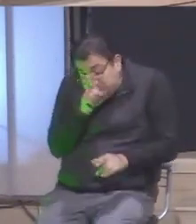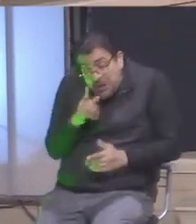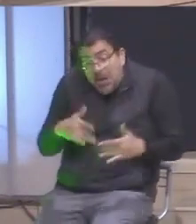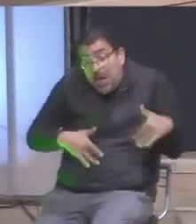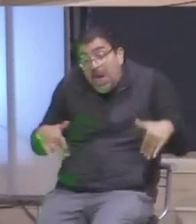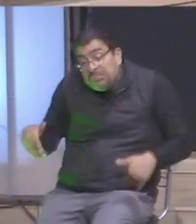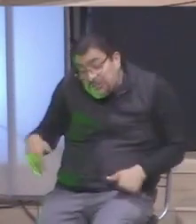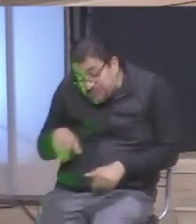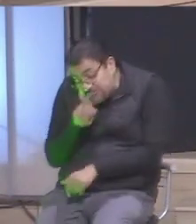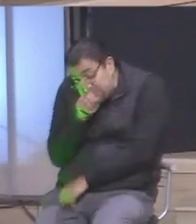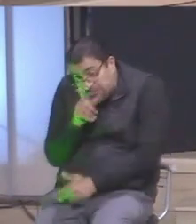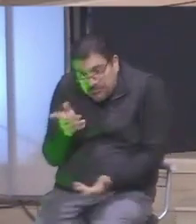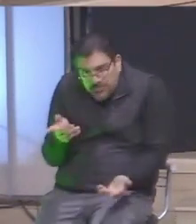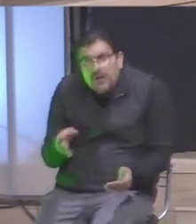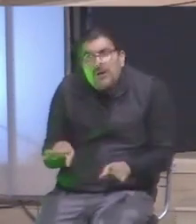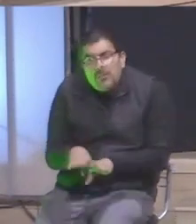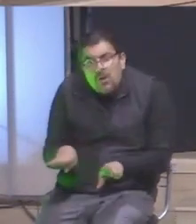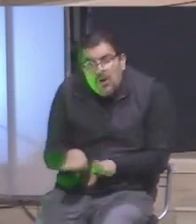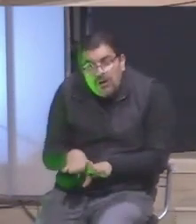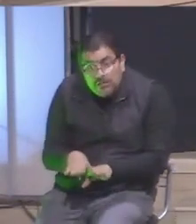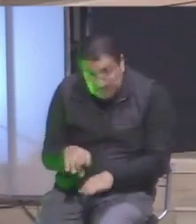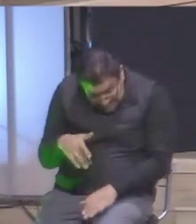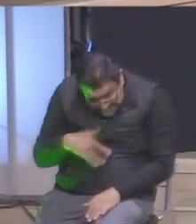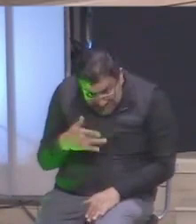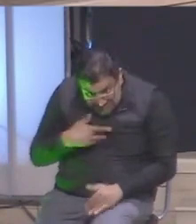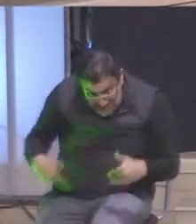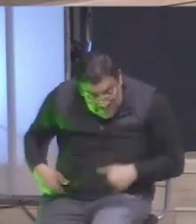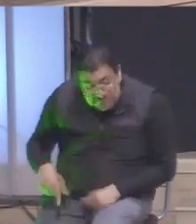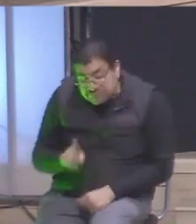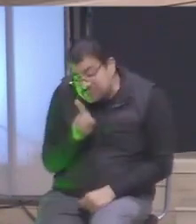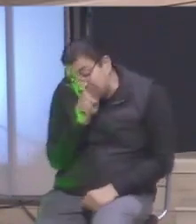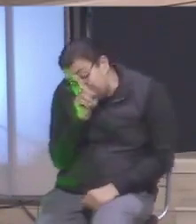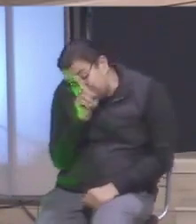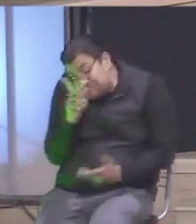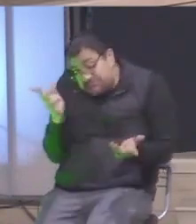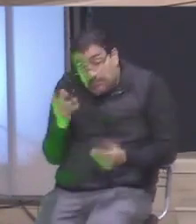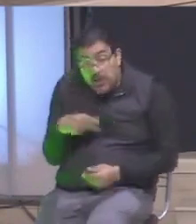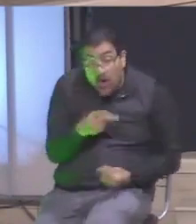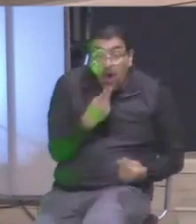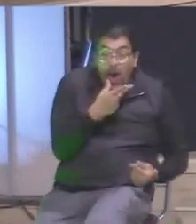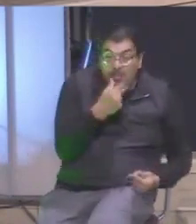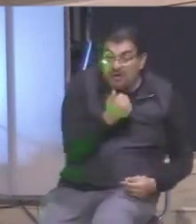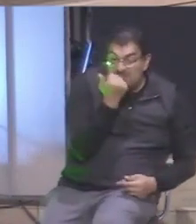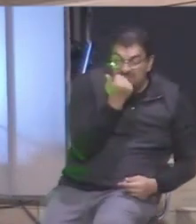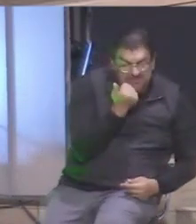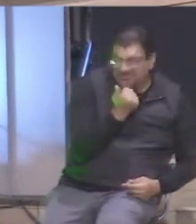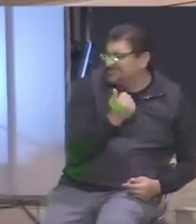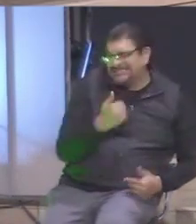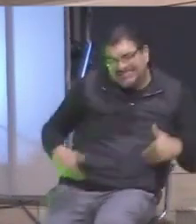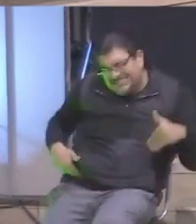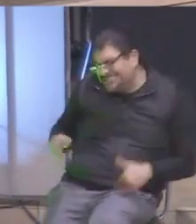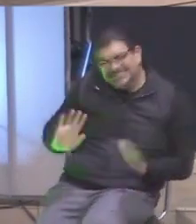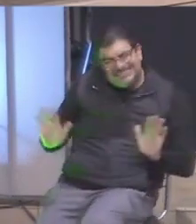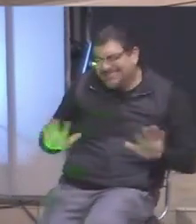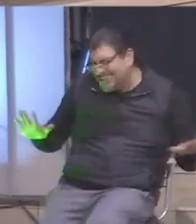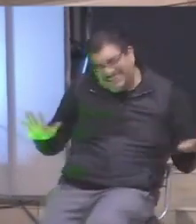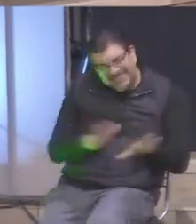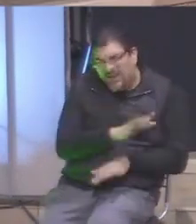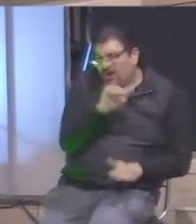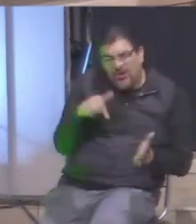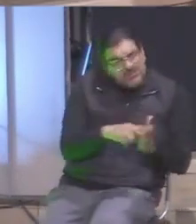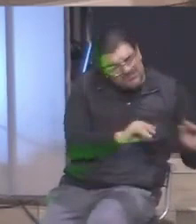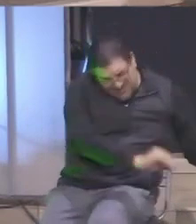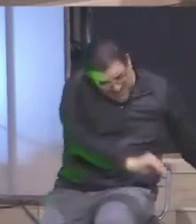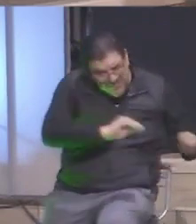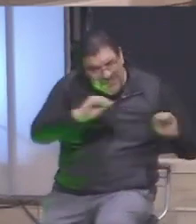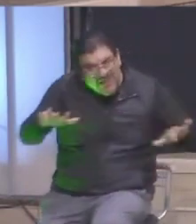tiene en su corazón que no está cómodo los hijos de los Profetas los Perdón Los hijos del profeta estaban